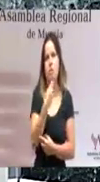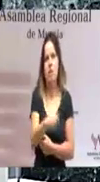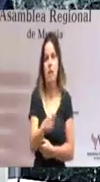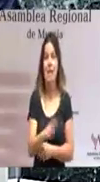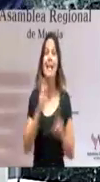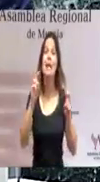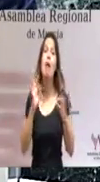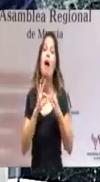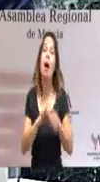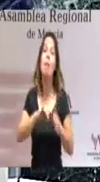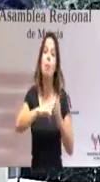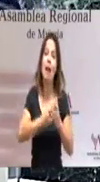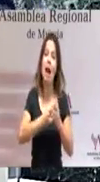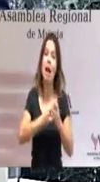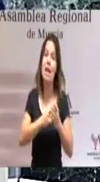plan